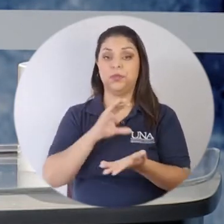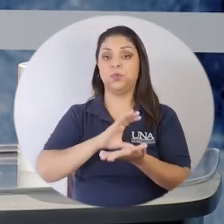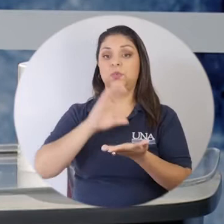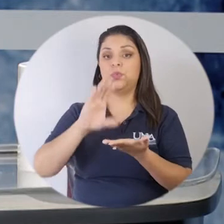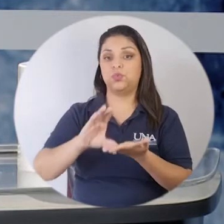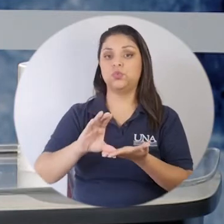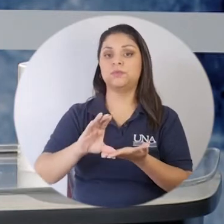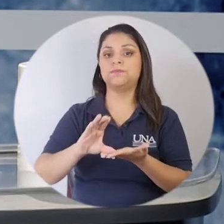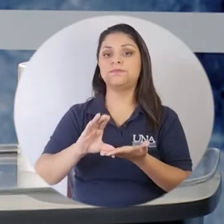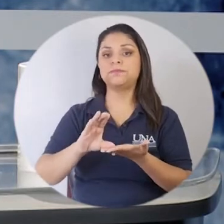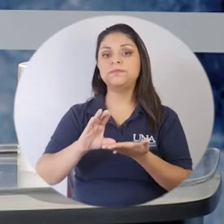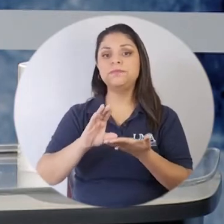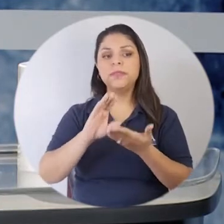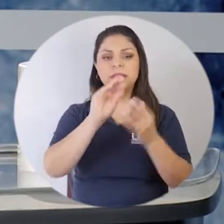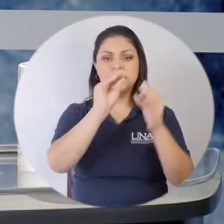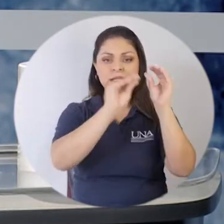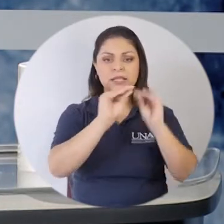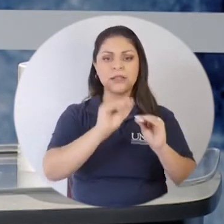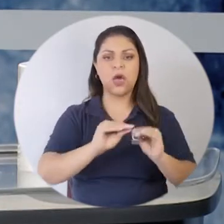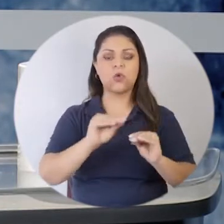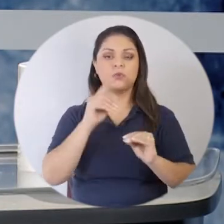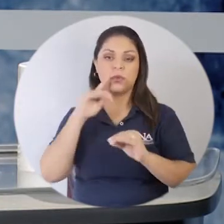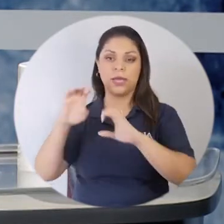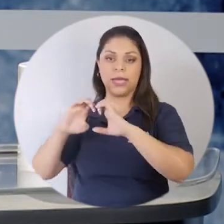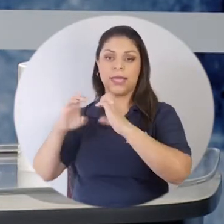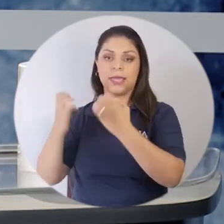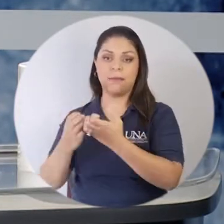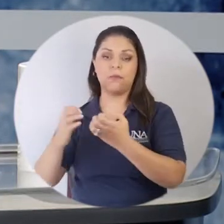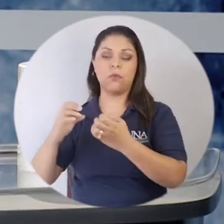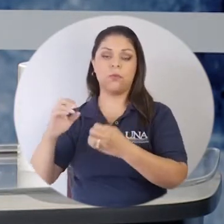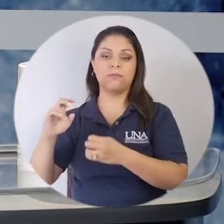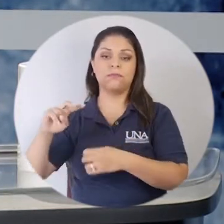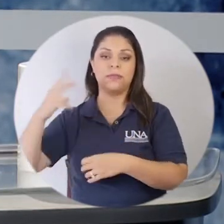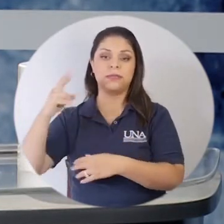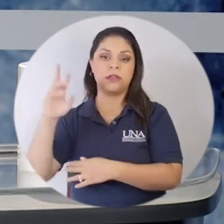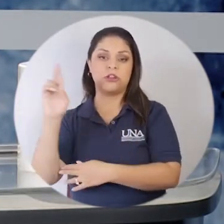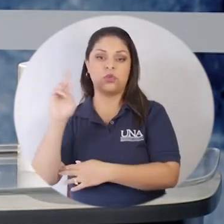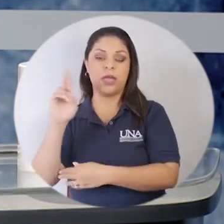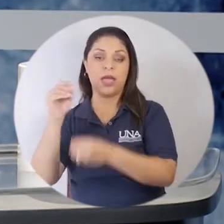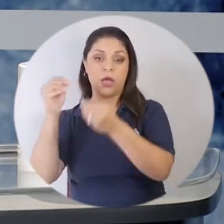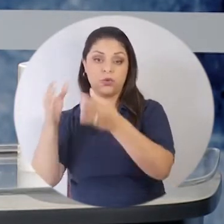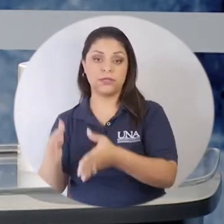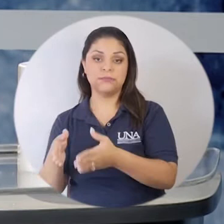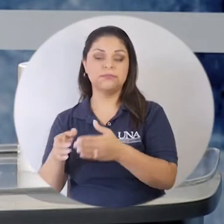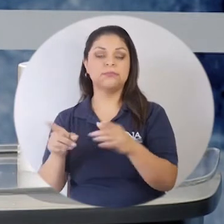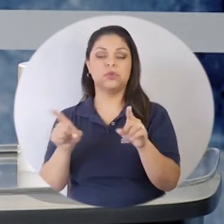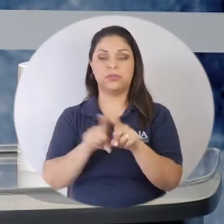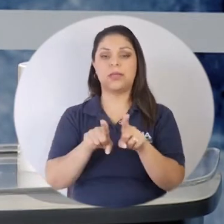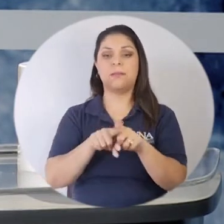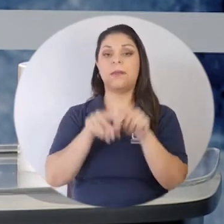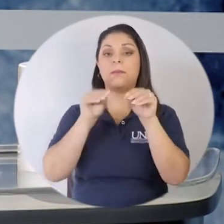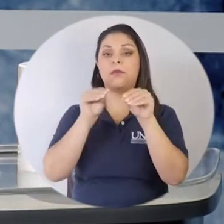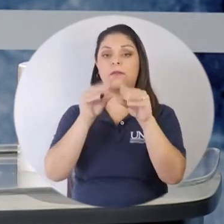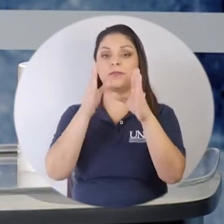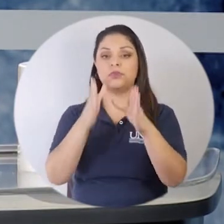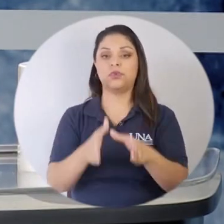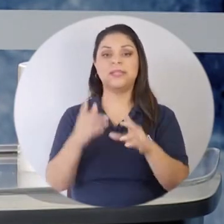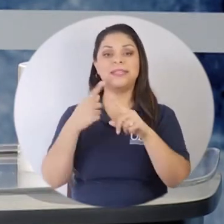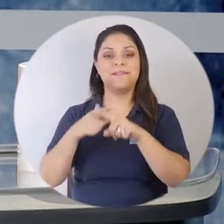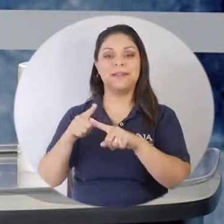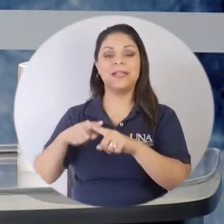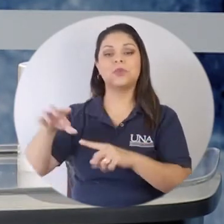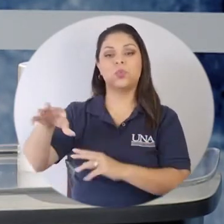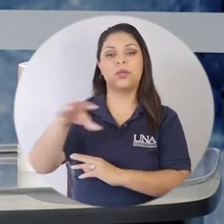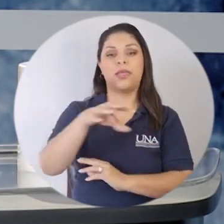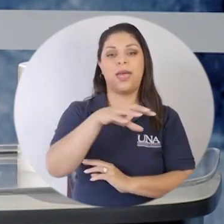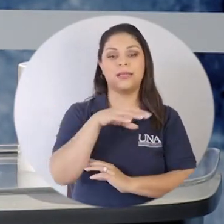están diseñados no solamente por equipo de la Vicerrectoría de Docencia, sino también por académicos de las diferentes